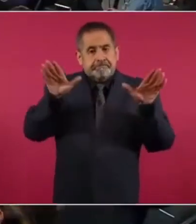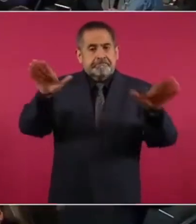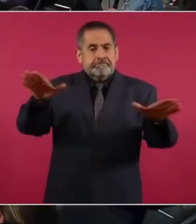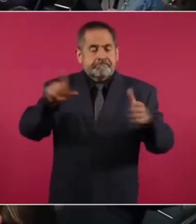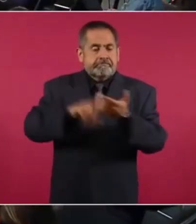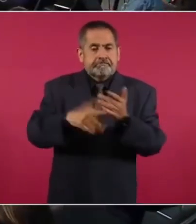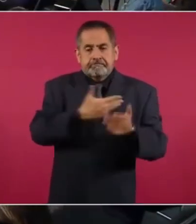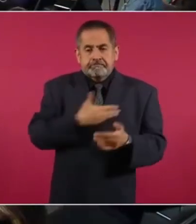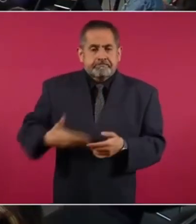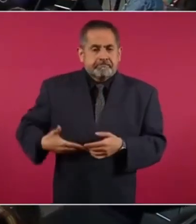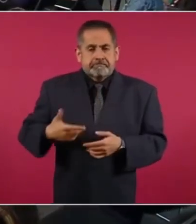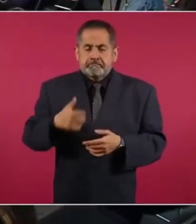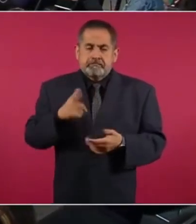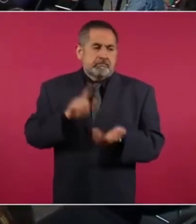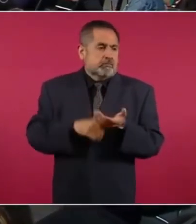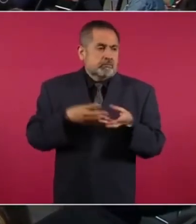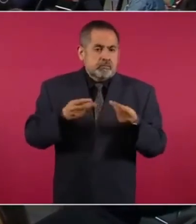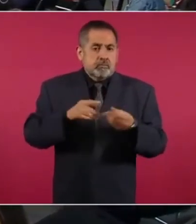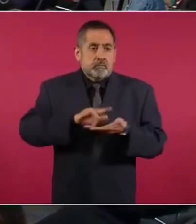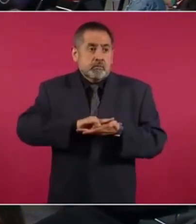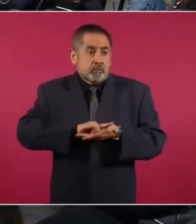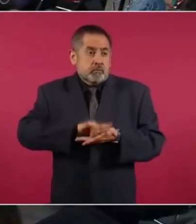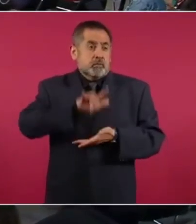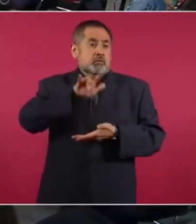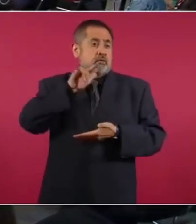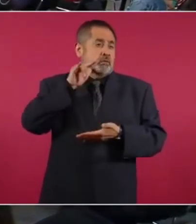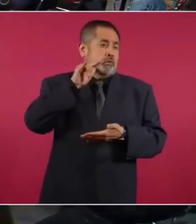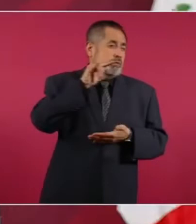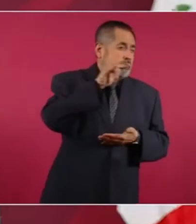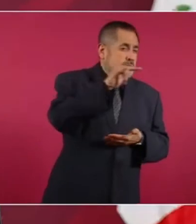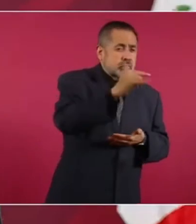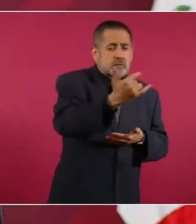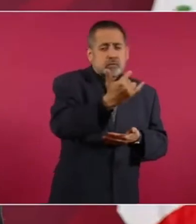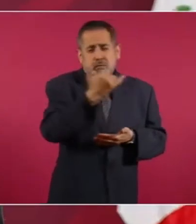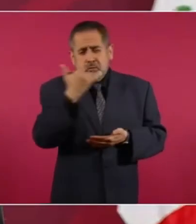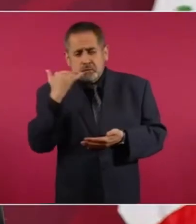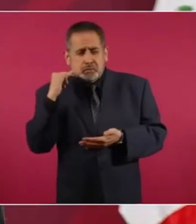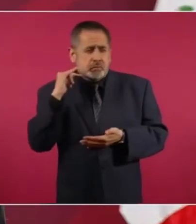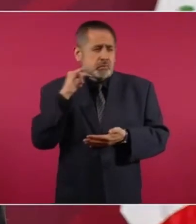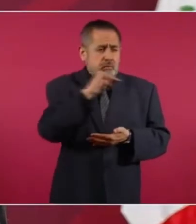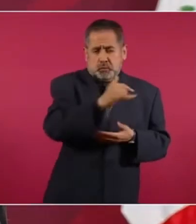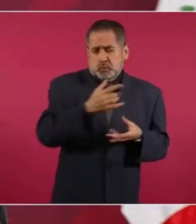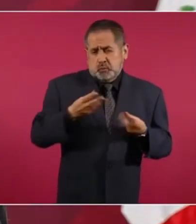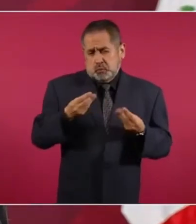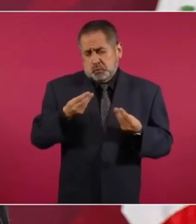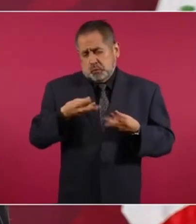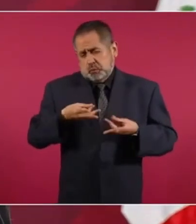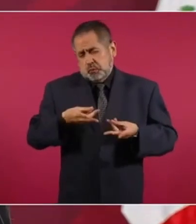presidencial cuesta mucho operarlo.